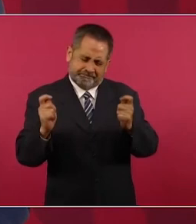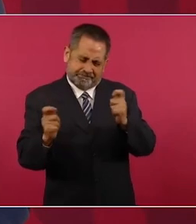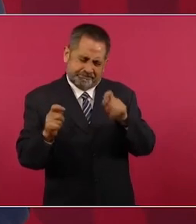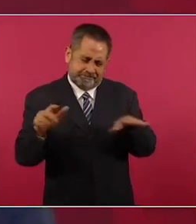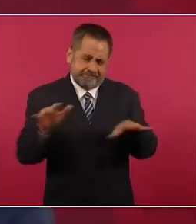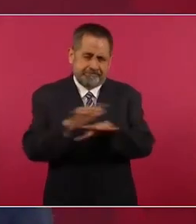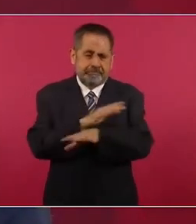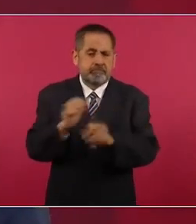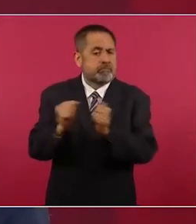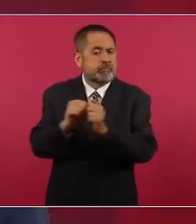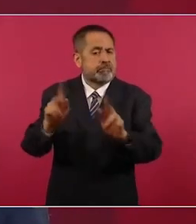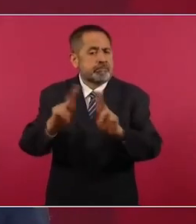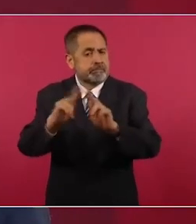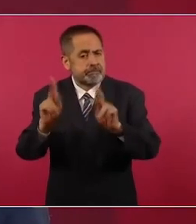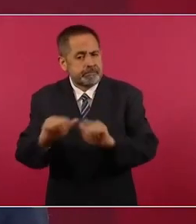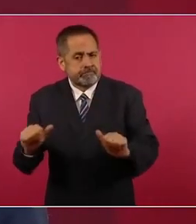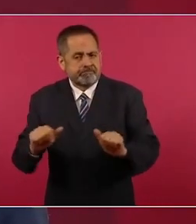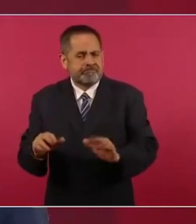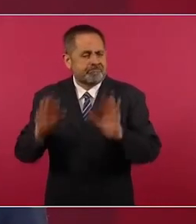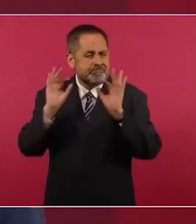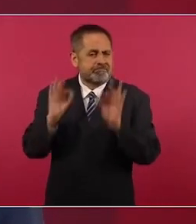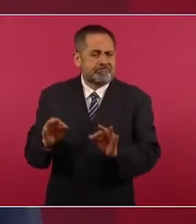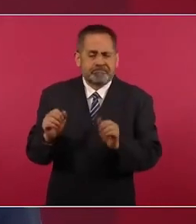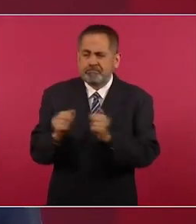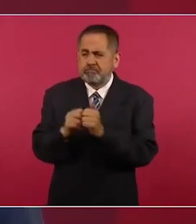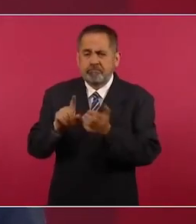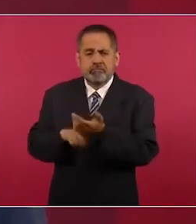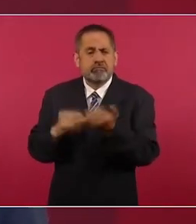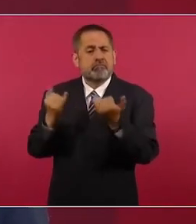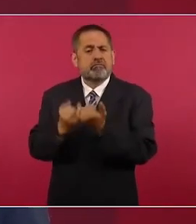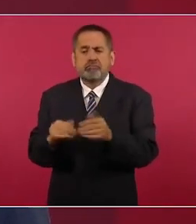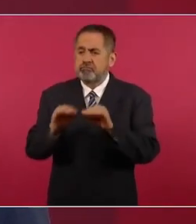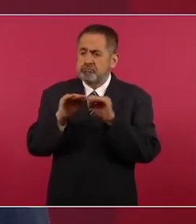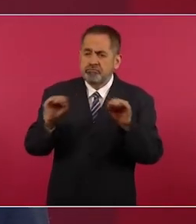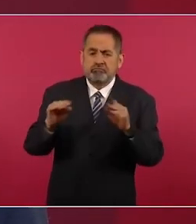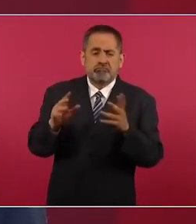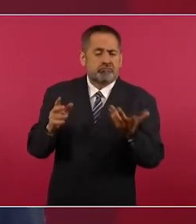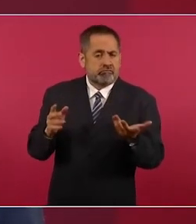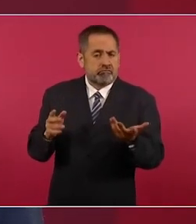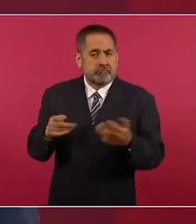pacífica, pero igual de profunda